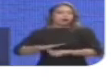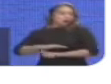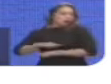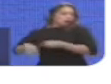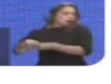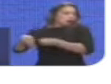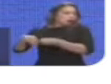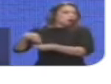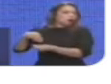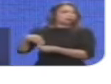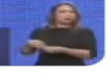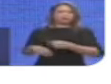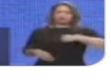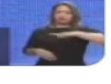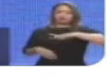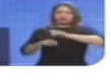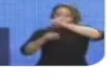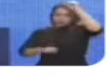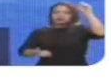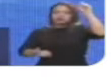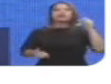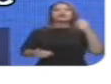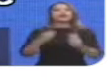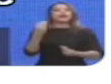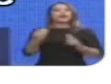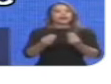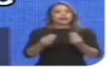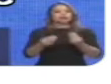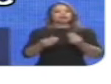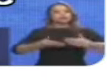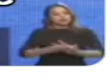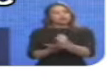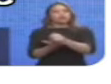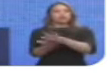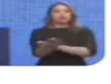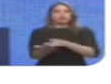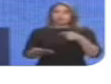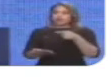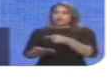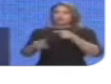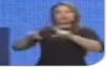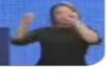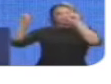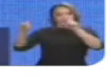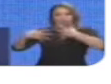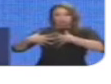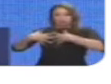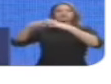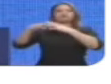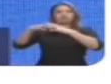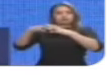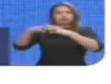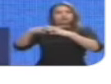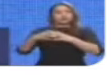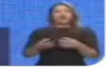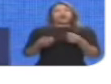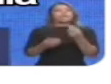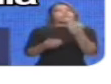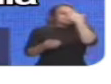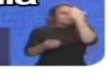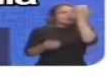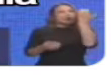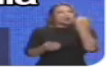ahí nosotros vamos a invertir es en transmisión eléctrica y sacar adelante a transelectric para que el costo por kilowatt